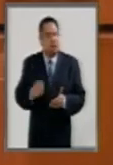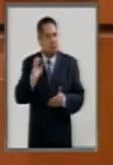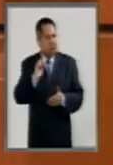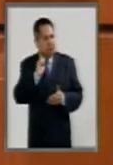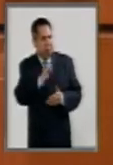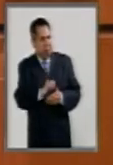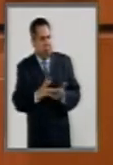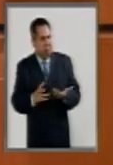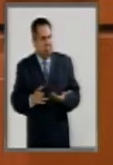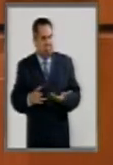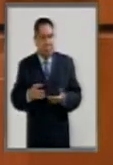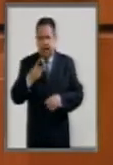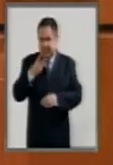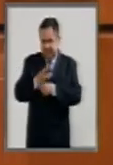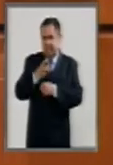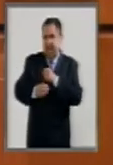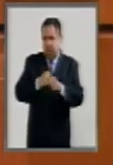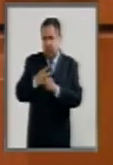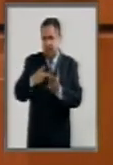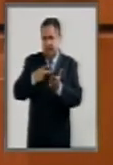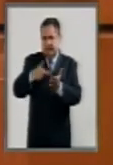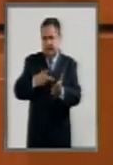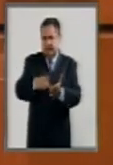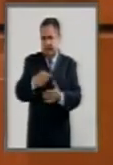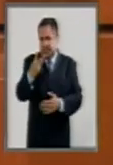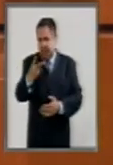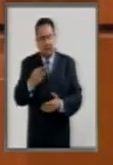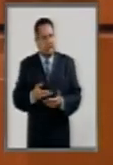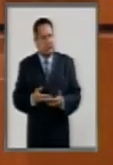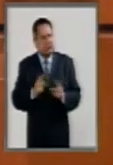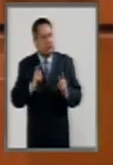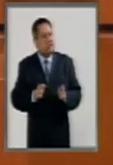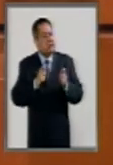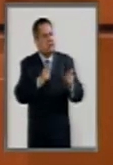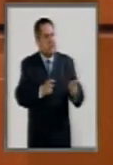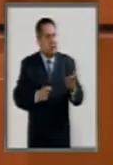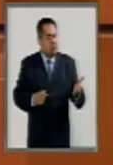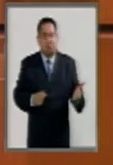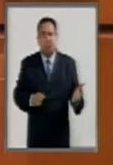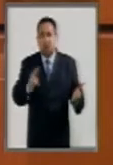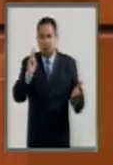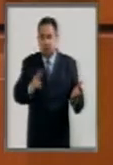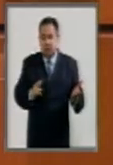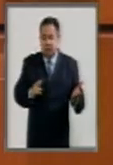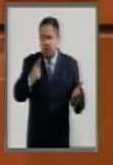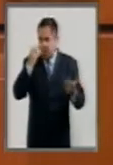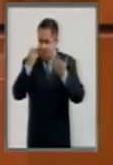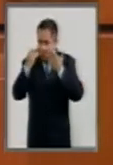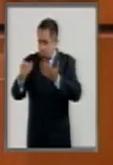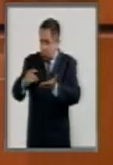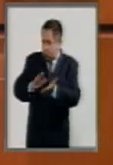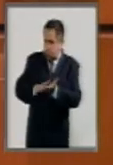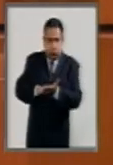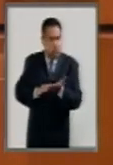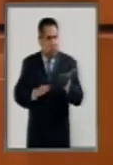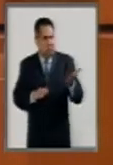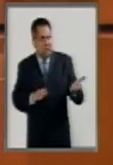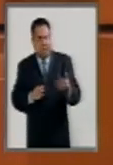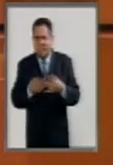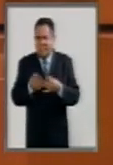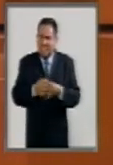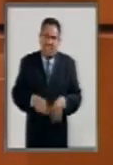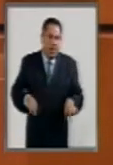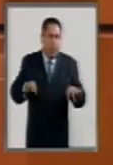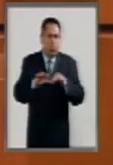ahora mismo en este tercer año, tenemos que dar muestras a ustedes de la